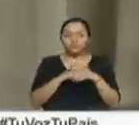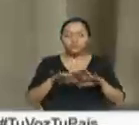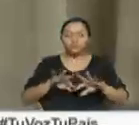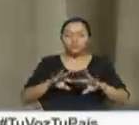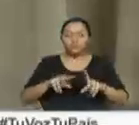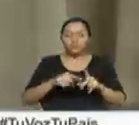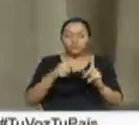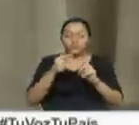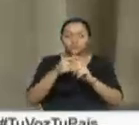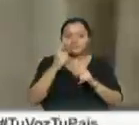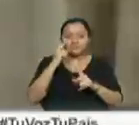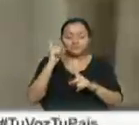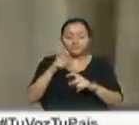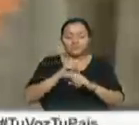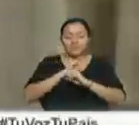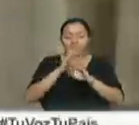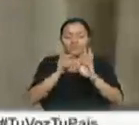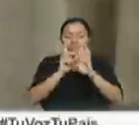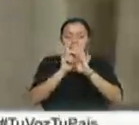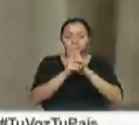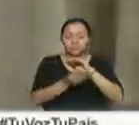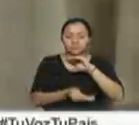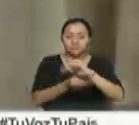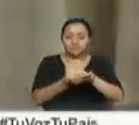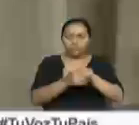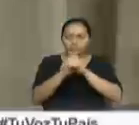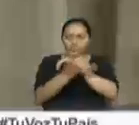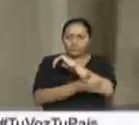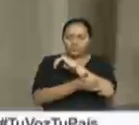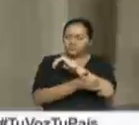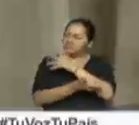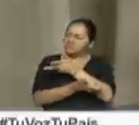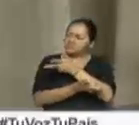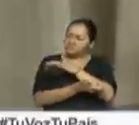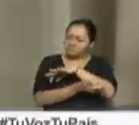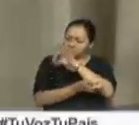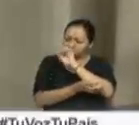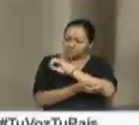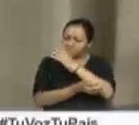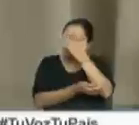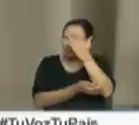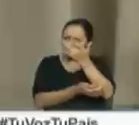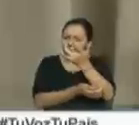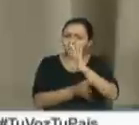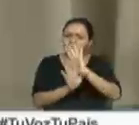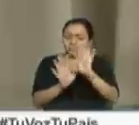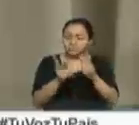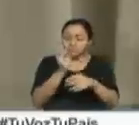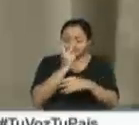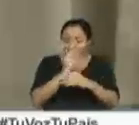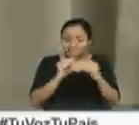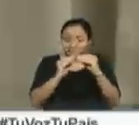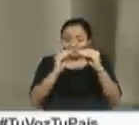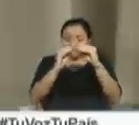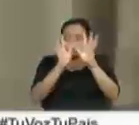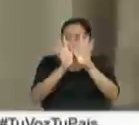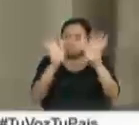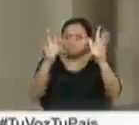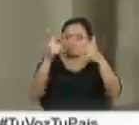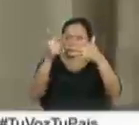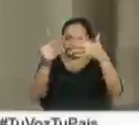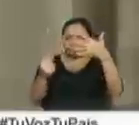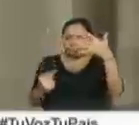corrupción donde se habían depositado coimas en estos paraísos fiscales. Y mientras por esto se